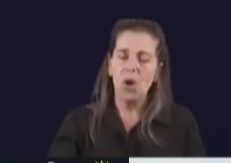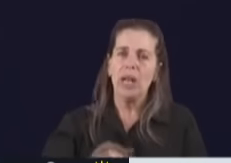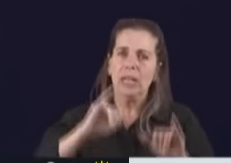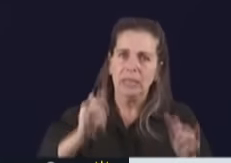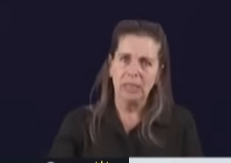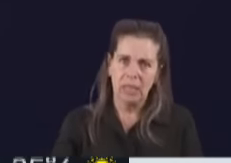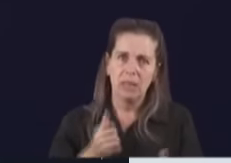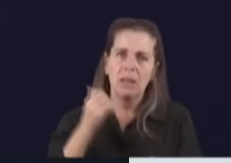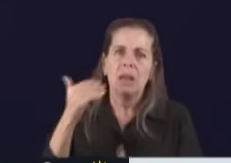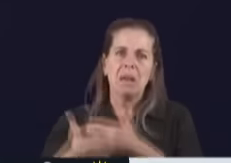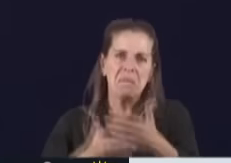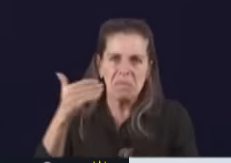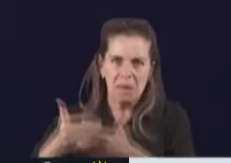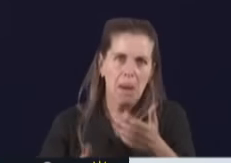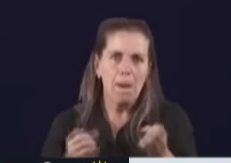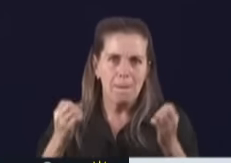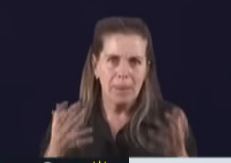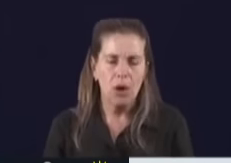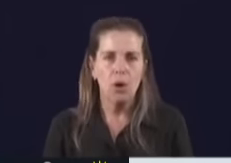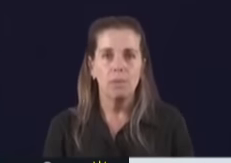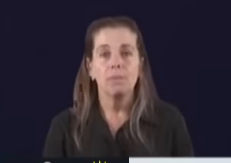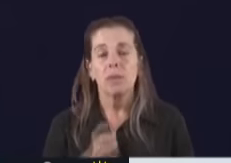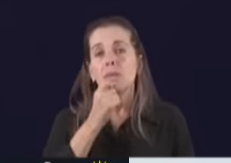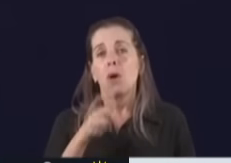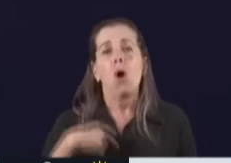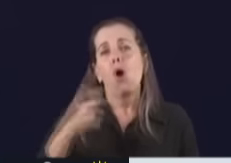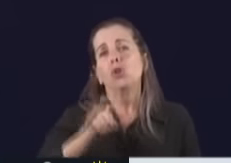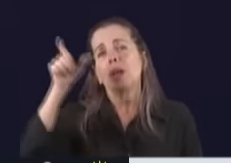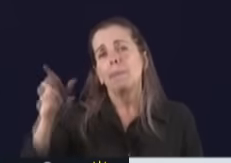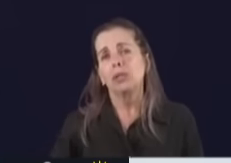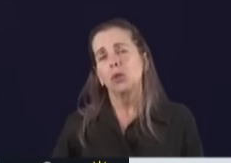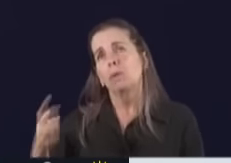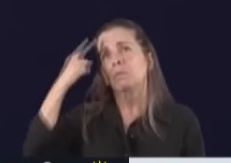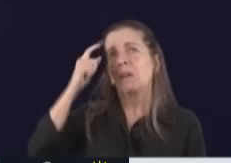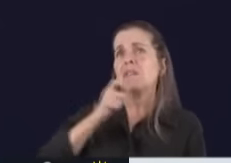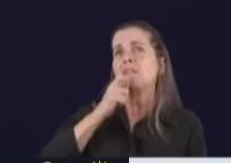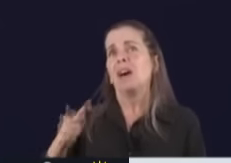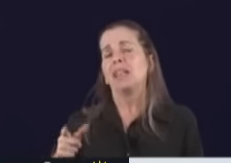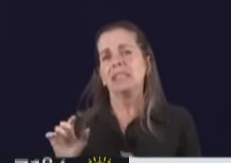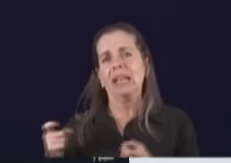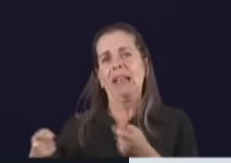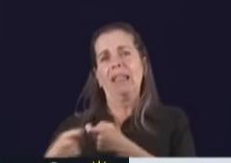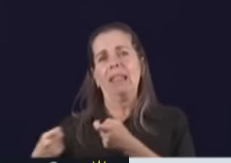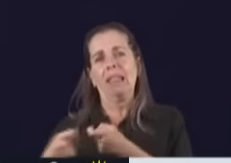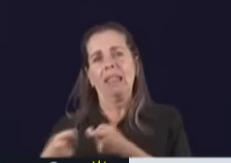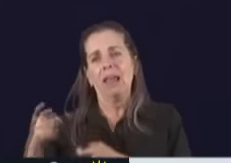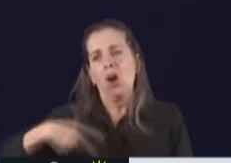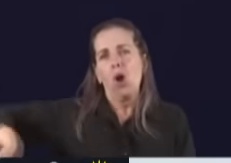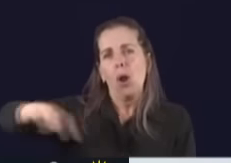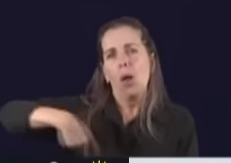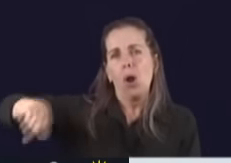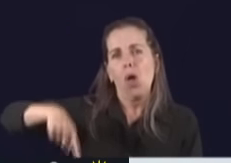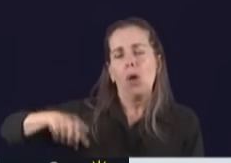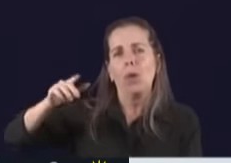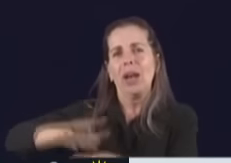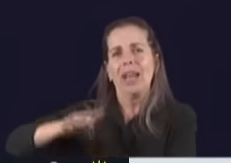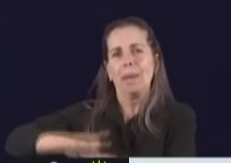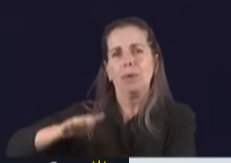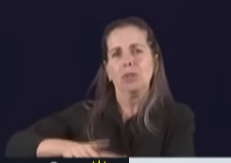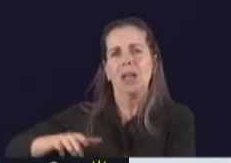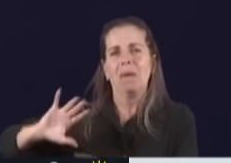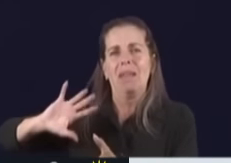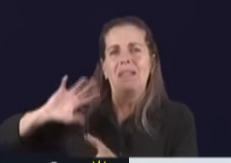internacional. Cualquier otro ser humano hubiese optado por el camino fácil, aliarse con los responsables del fracaso para mantener el status quo.